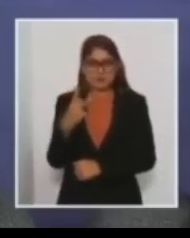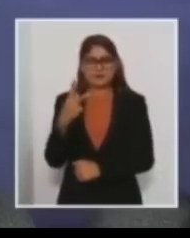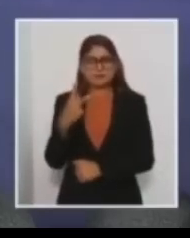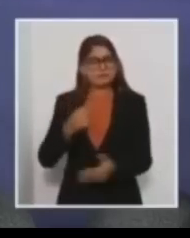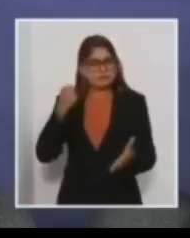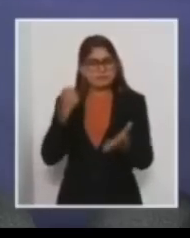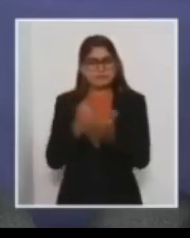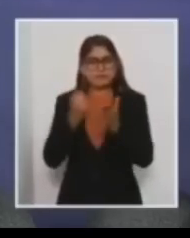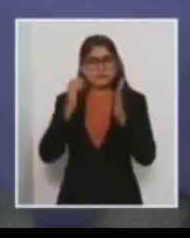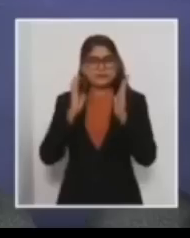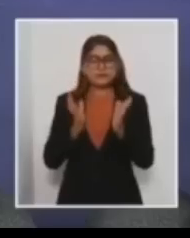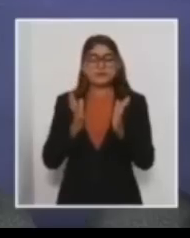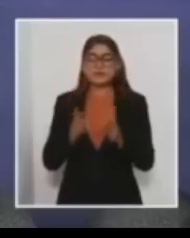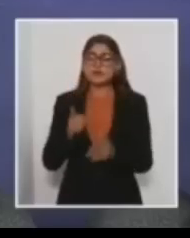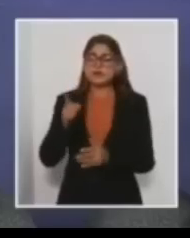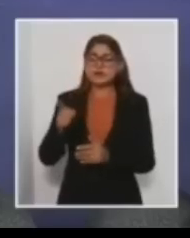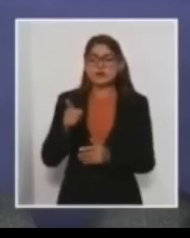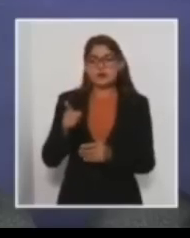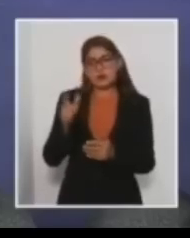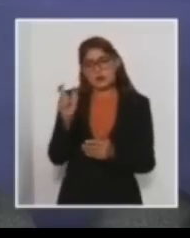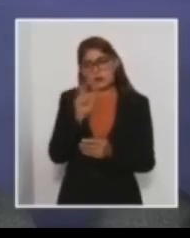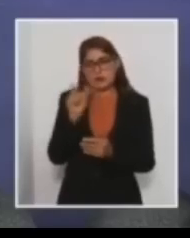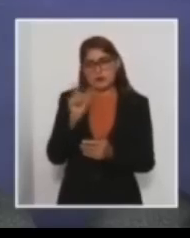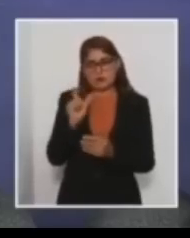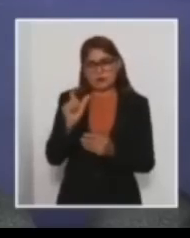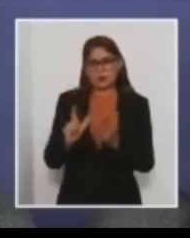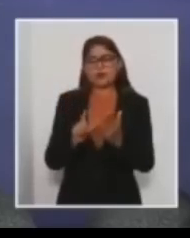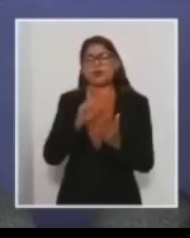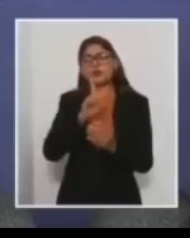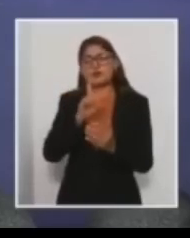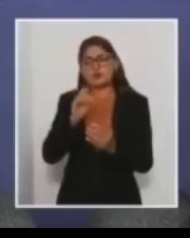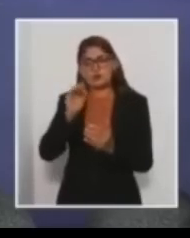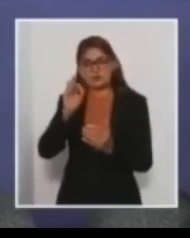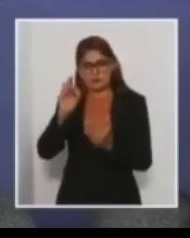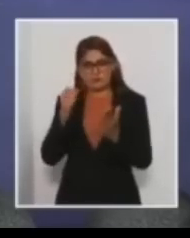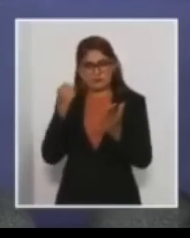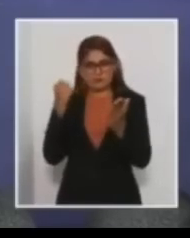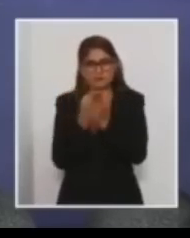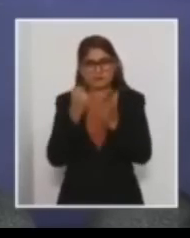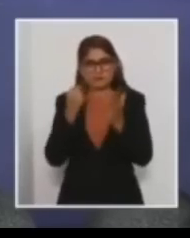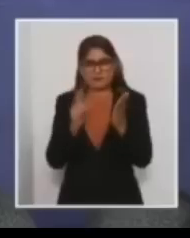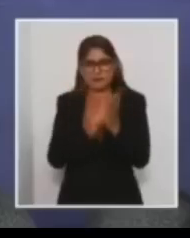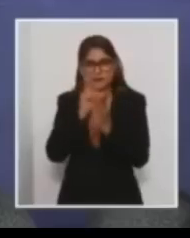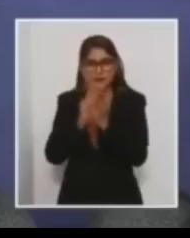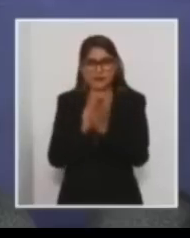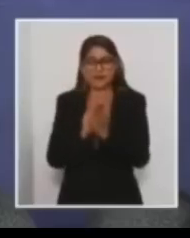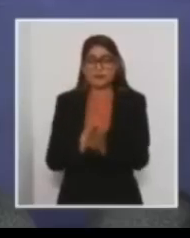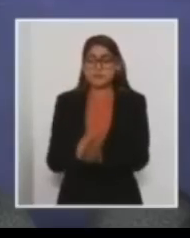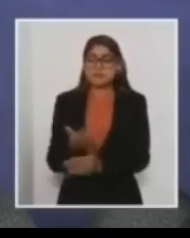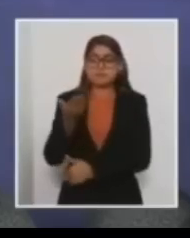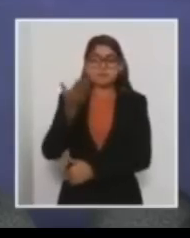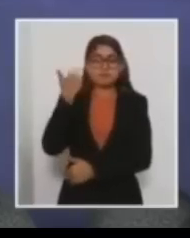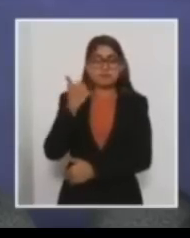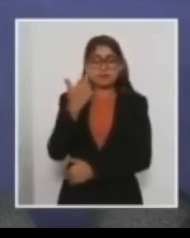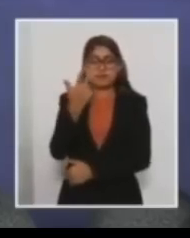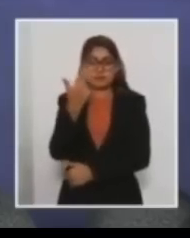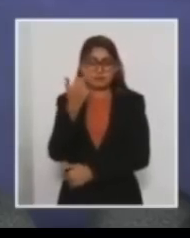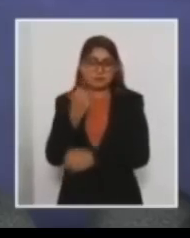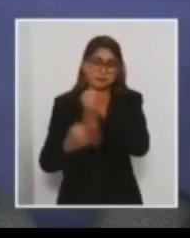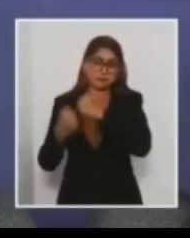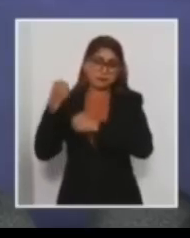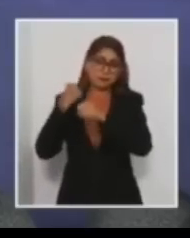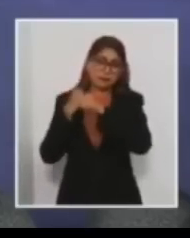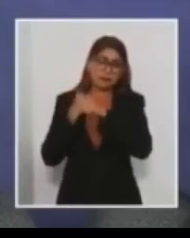Pública en el marco de la publicación de la ley respectiva. Hace 25 años